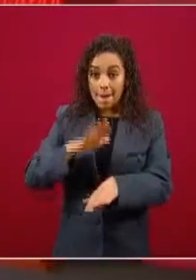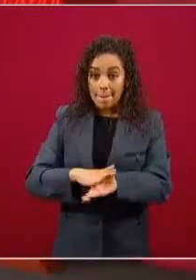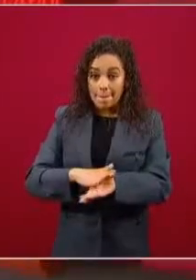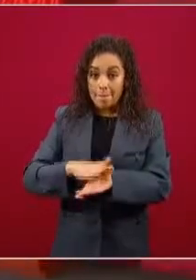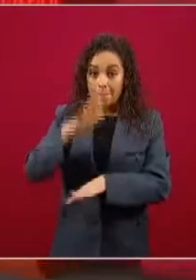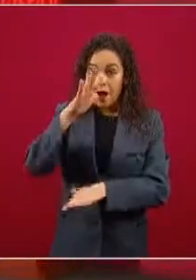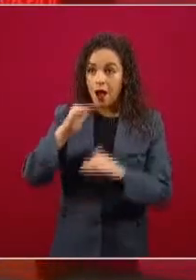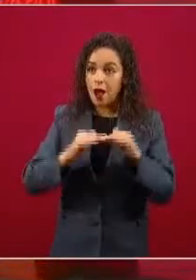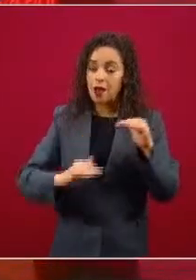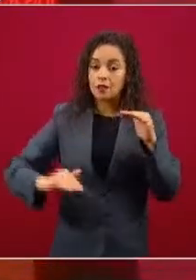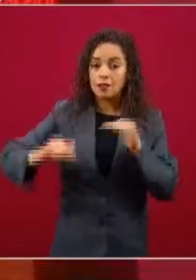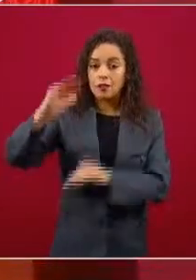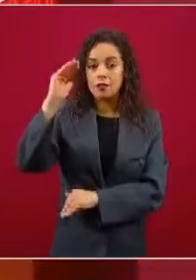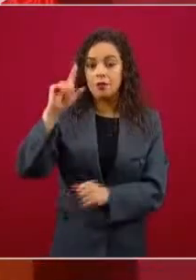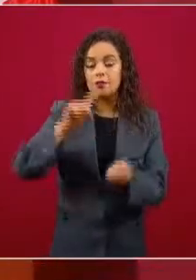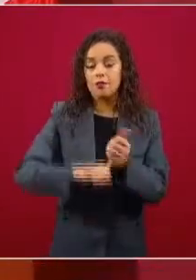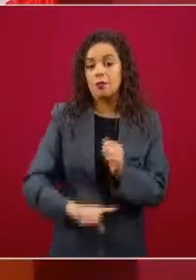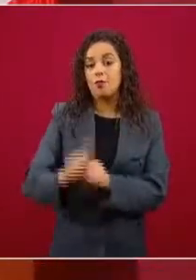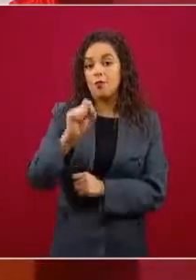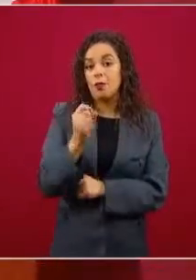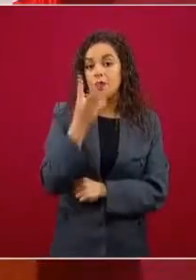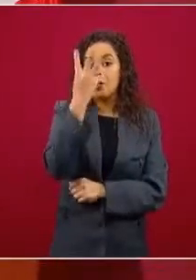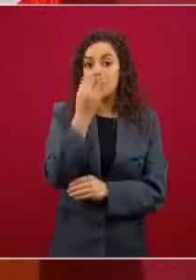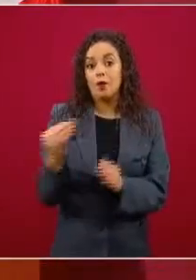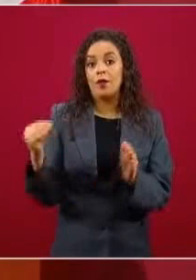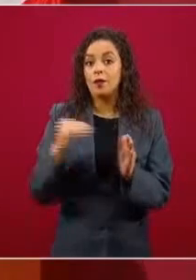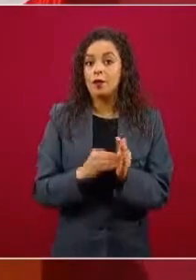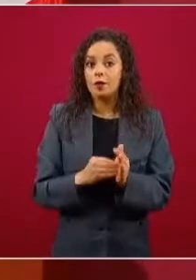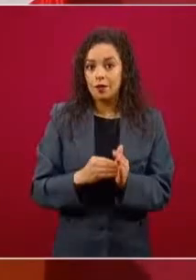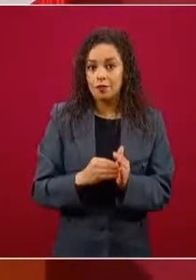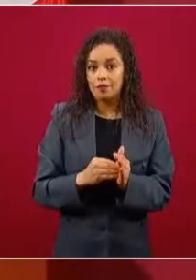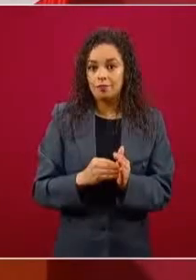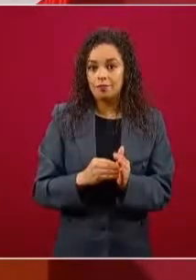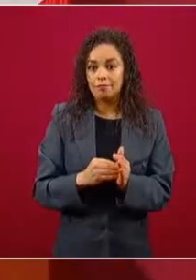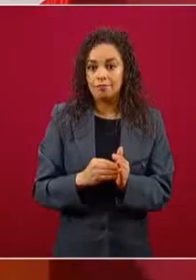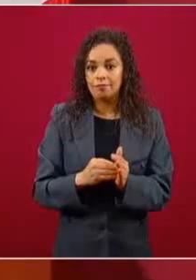a 24,000, o sea,